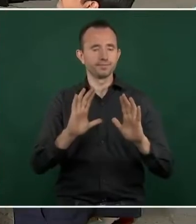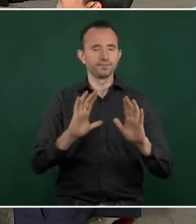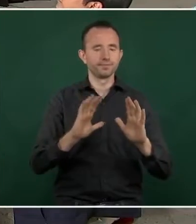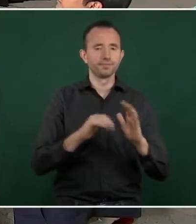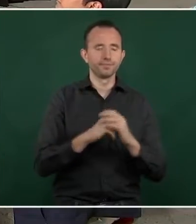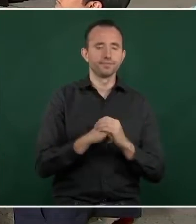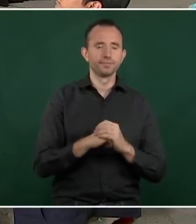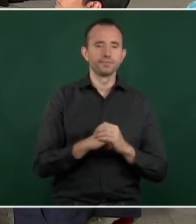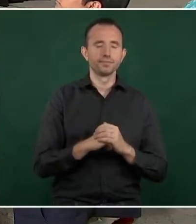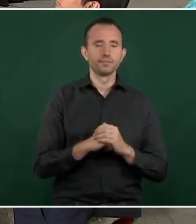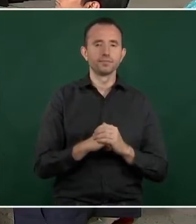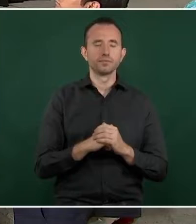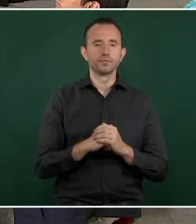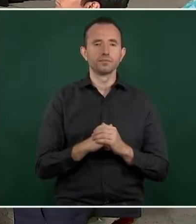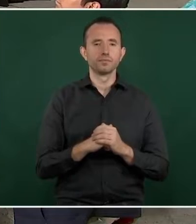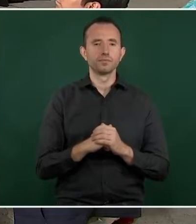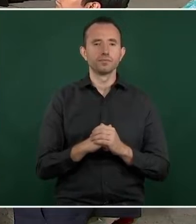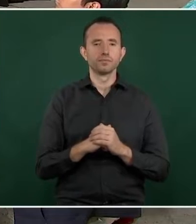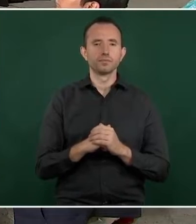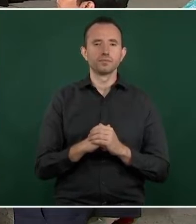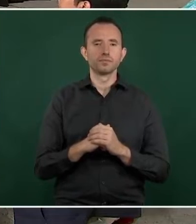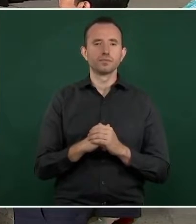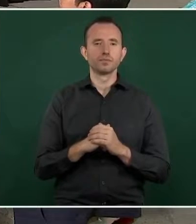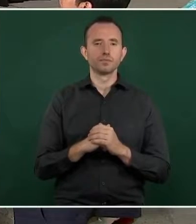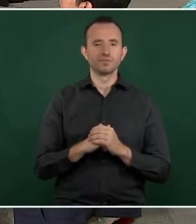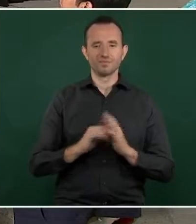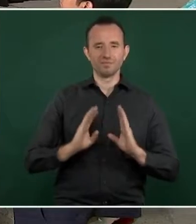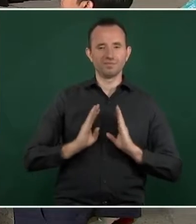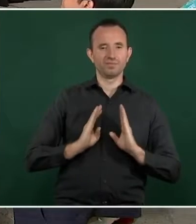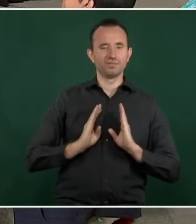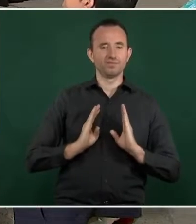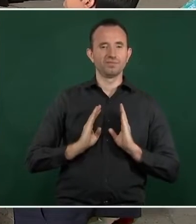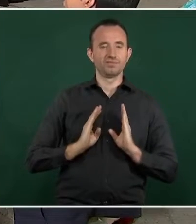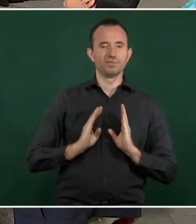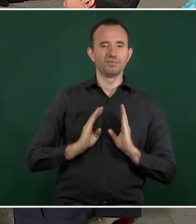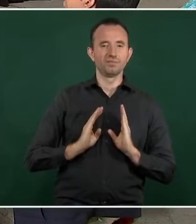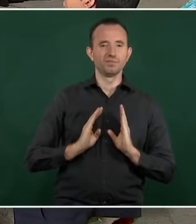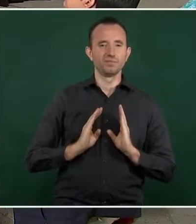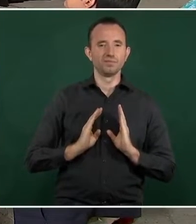los militares. Lo mismo.